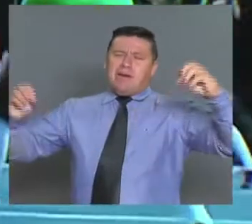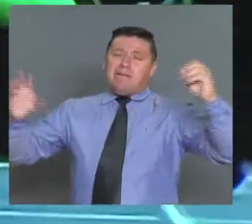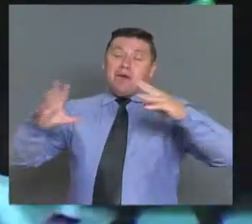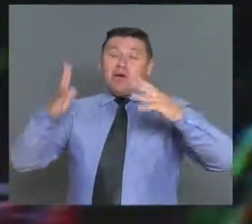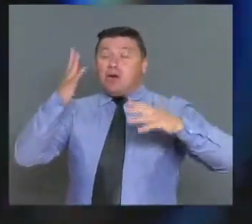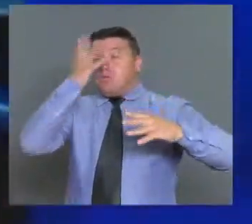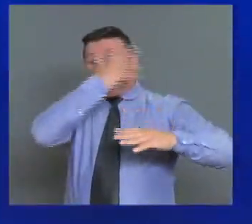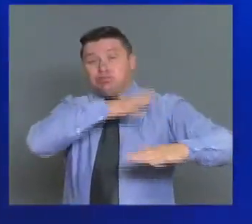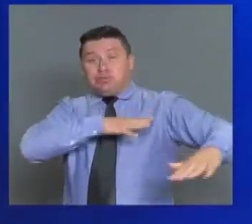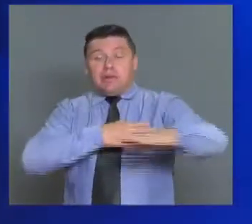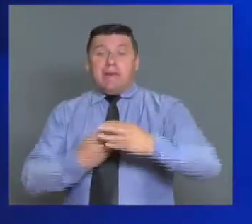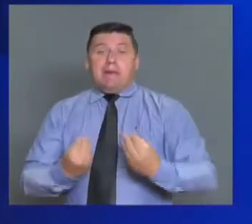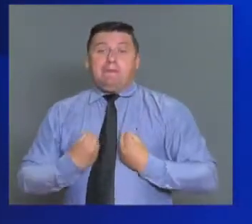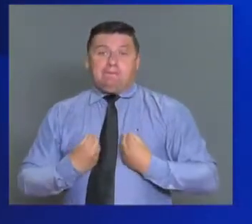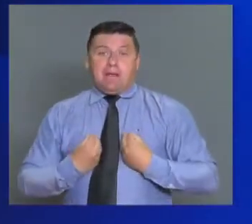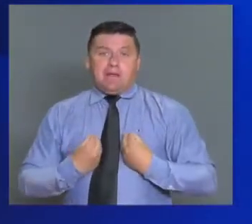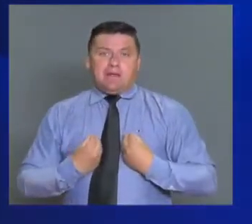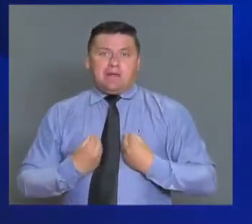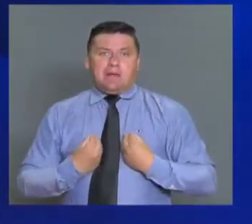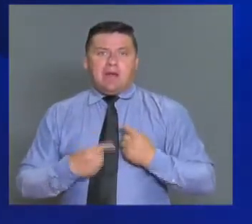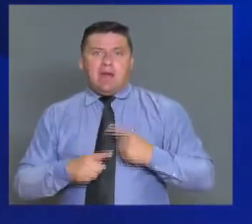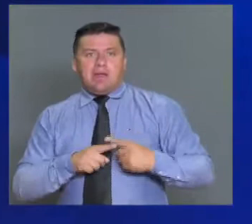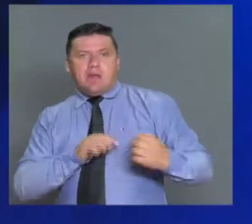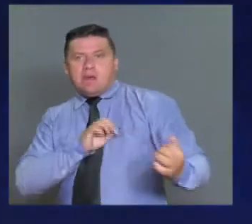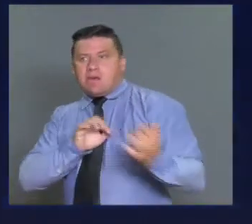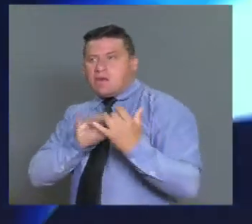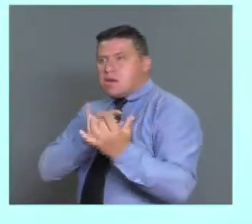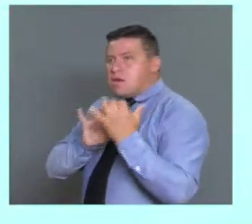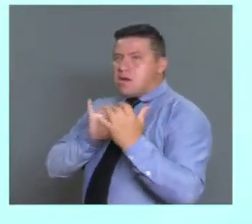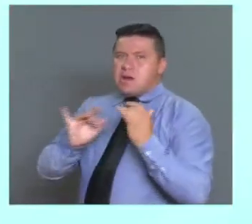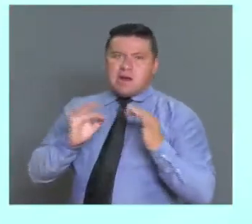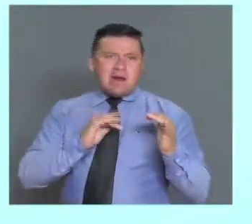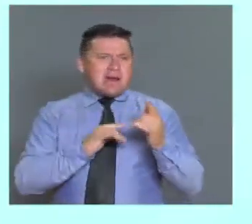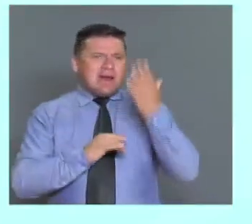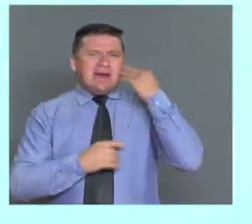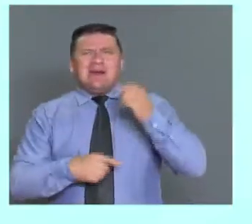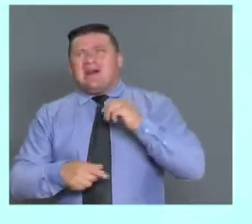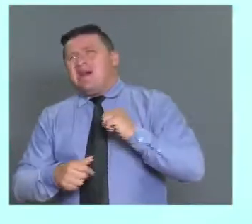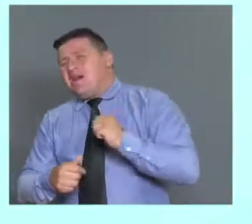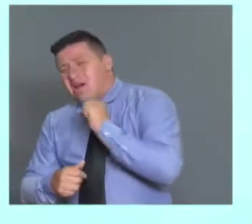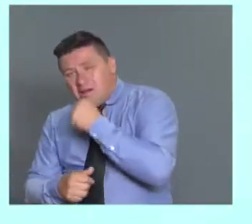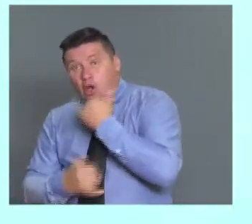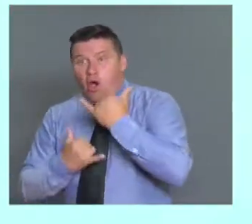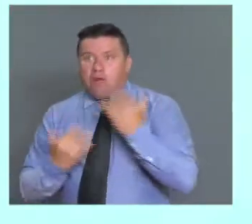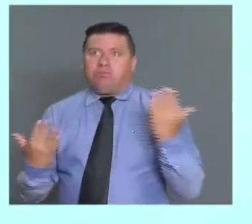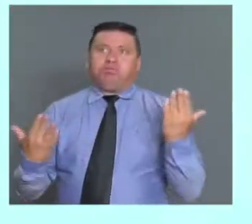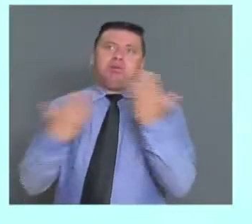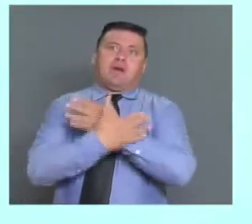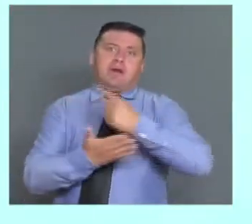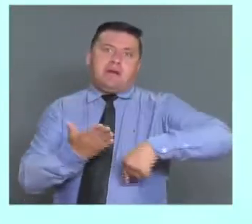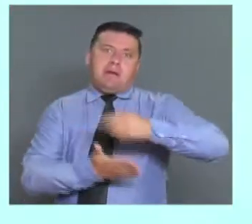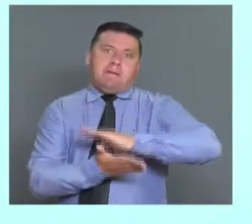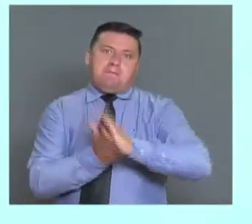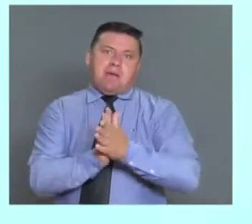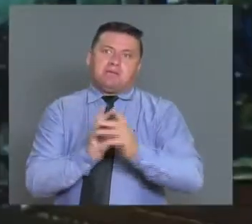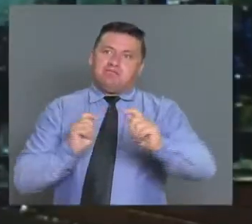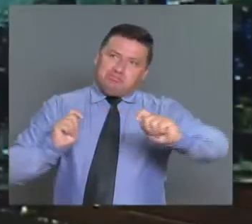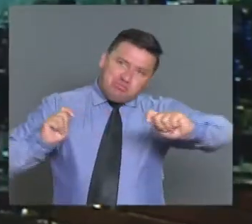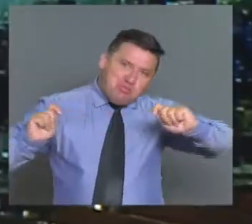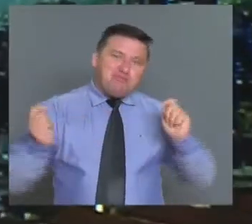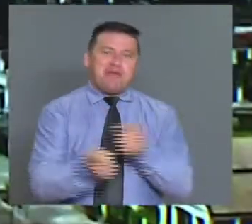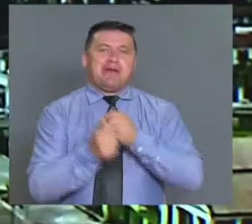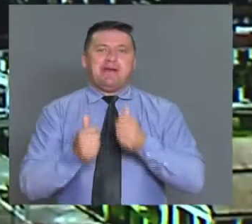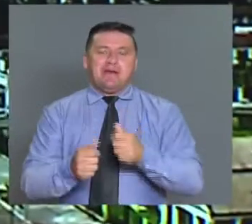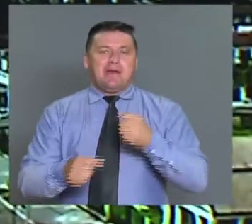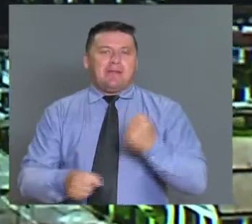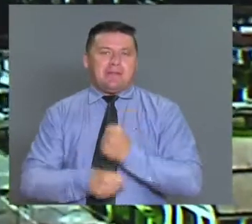belleza, vivió por años la zozobra de la guerra, pero con la firma de los acuerdos de paz, muchas son las obras que se empiezan a materializar. Entre estas,